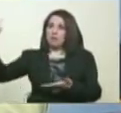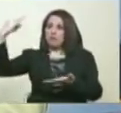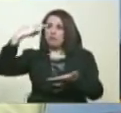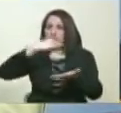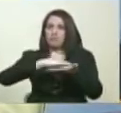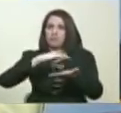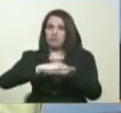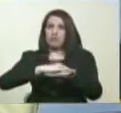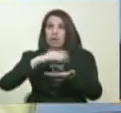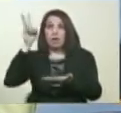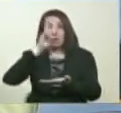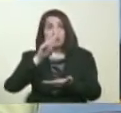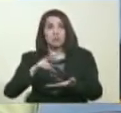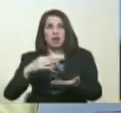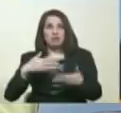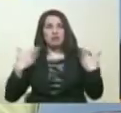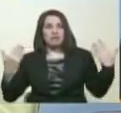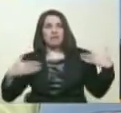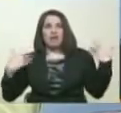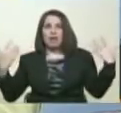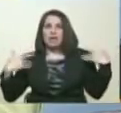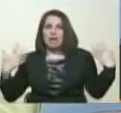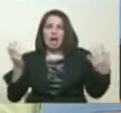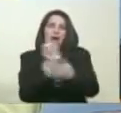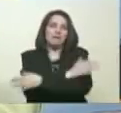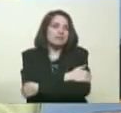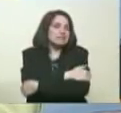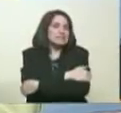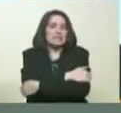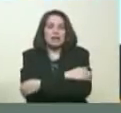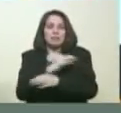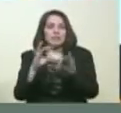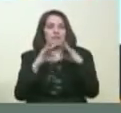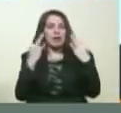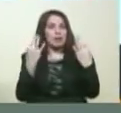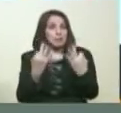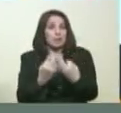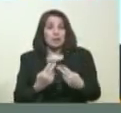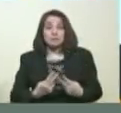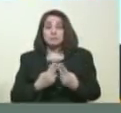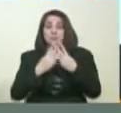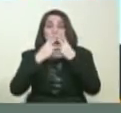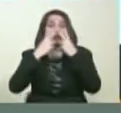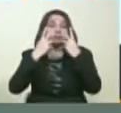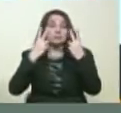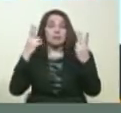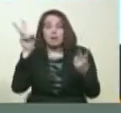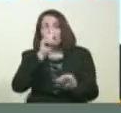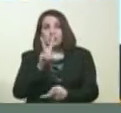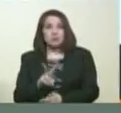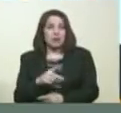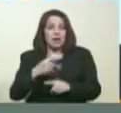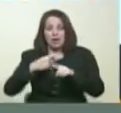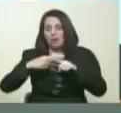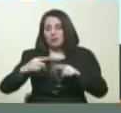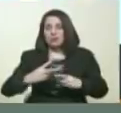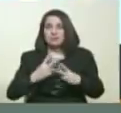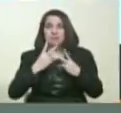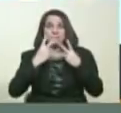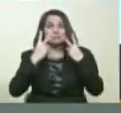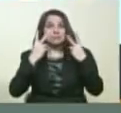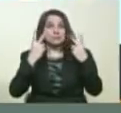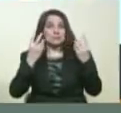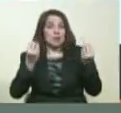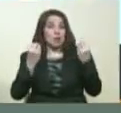Me dijo, estoy feliz al abrazar a mi familia, sentir respirar el aire de Venezuela. Es otro aire, me dijo. Porque